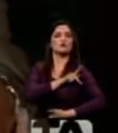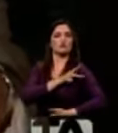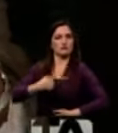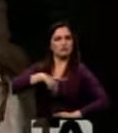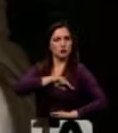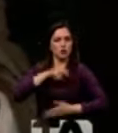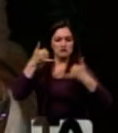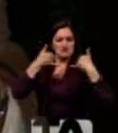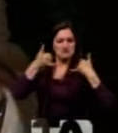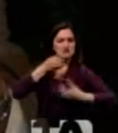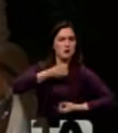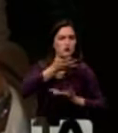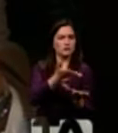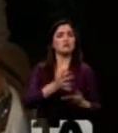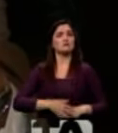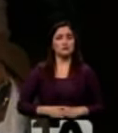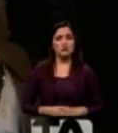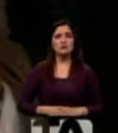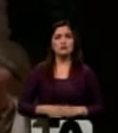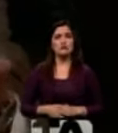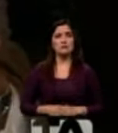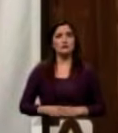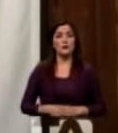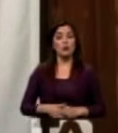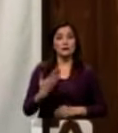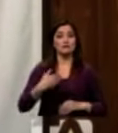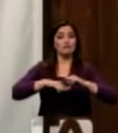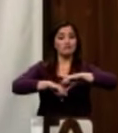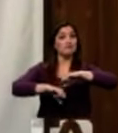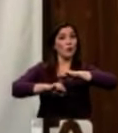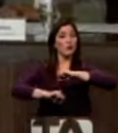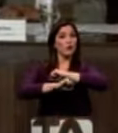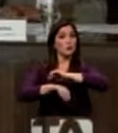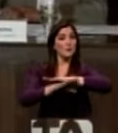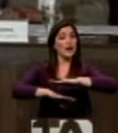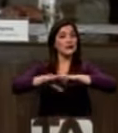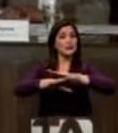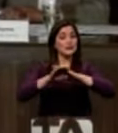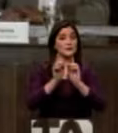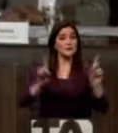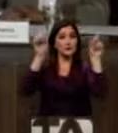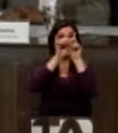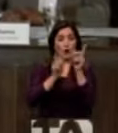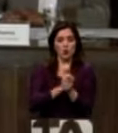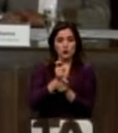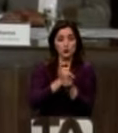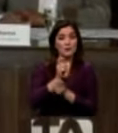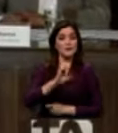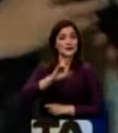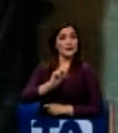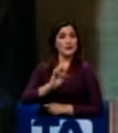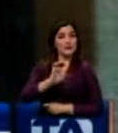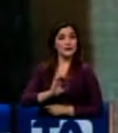por el call center ingresaba la información, ¿no?, a la base de datos. Jurídicamente, el conteo rápido fue del Consejo Nacional Electoral,